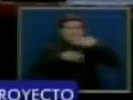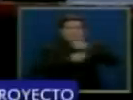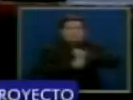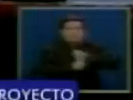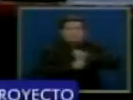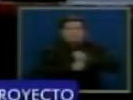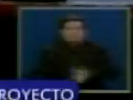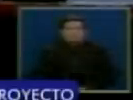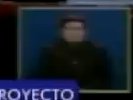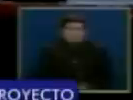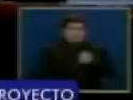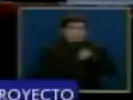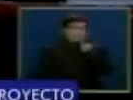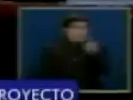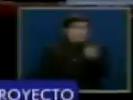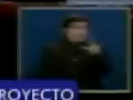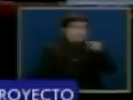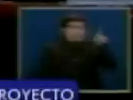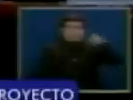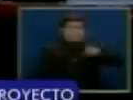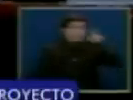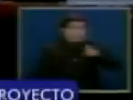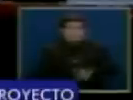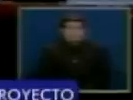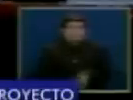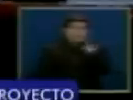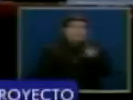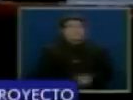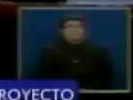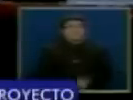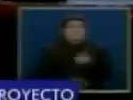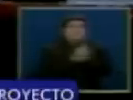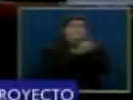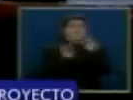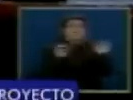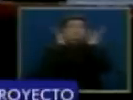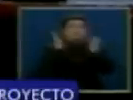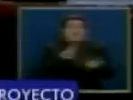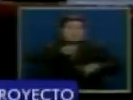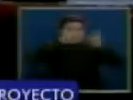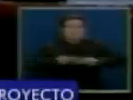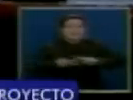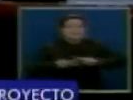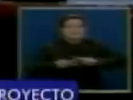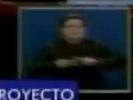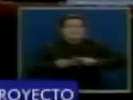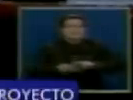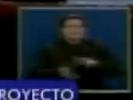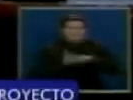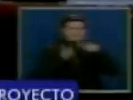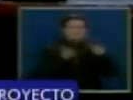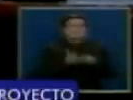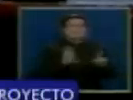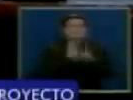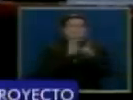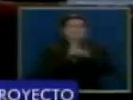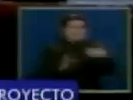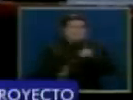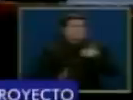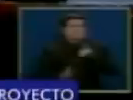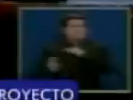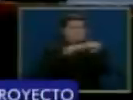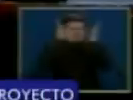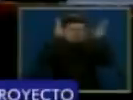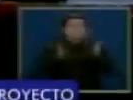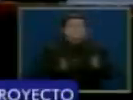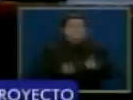Y advierto que esto no debe verse como una concesión o un favor para nadie. Al contrario, se trata de un derecho que tienen los ciudadanos